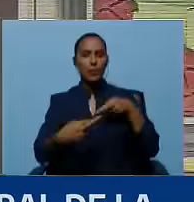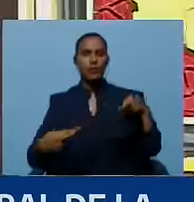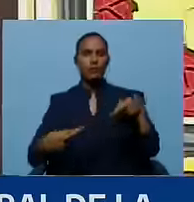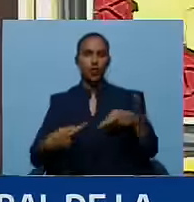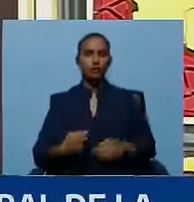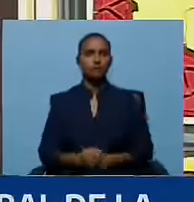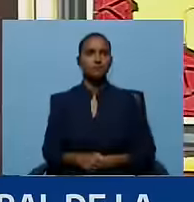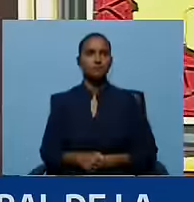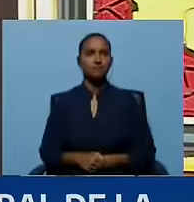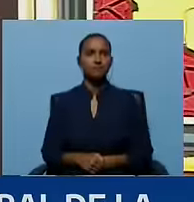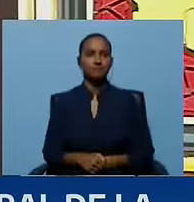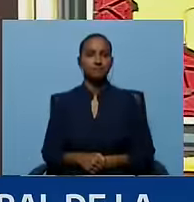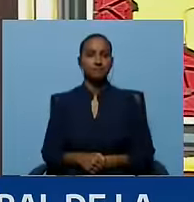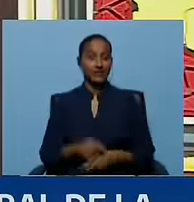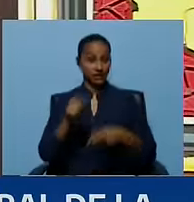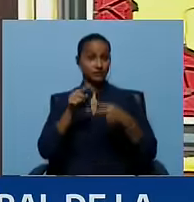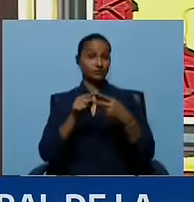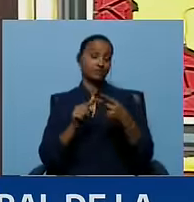¡Que viva! Otra cosa.